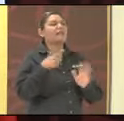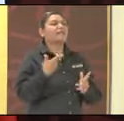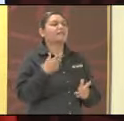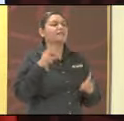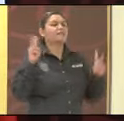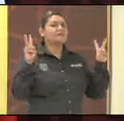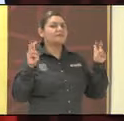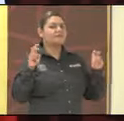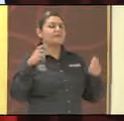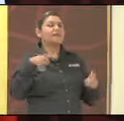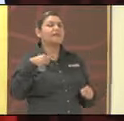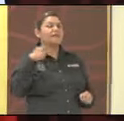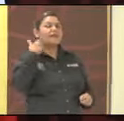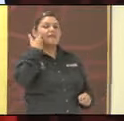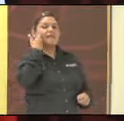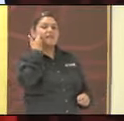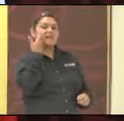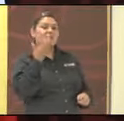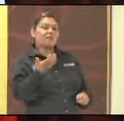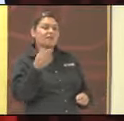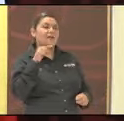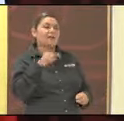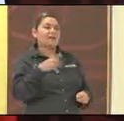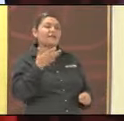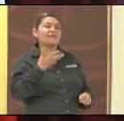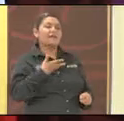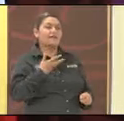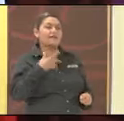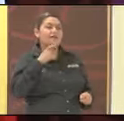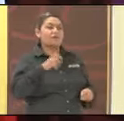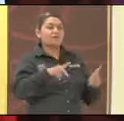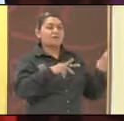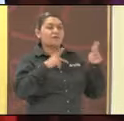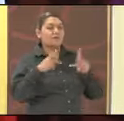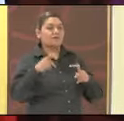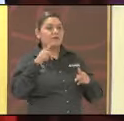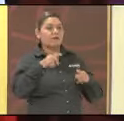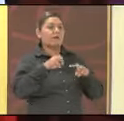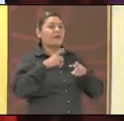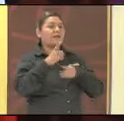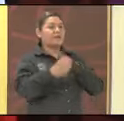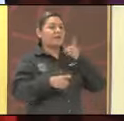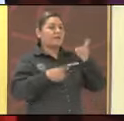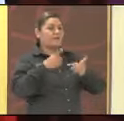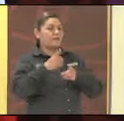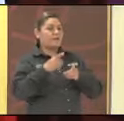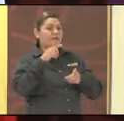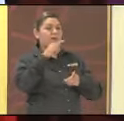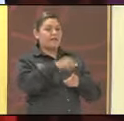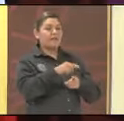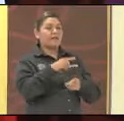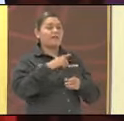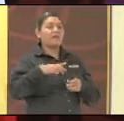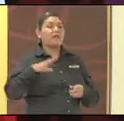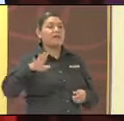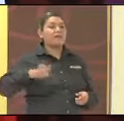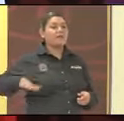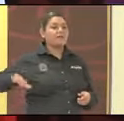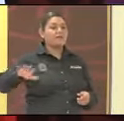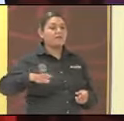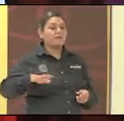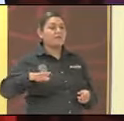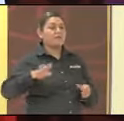es queremos ahí, ya tenemos un proyecto para instalarlo ahí en el área deportiva, recreativa de la colonia